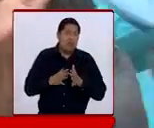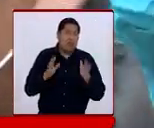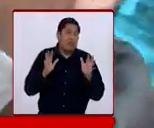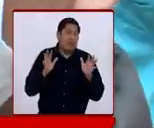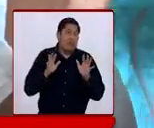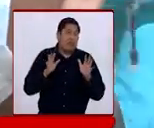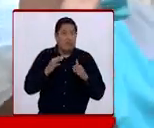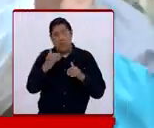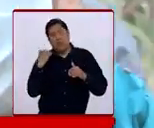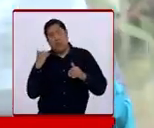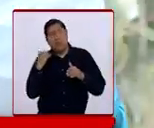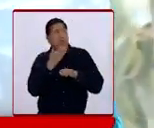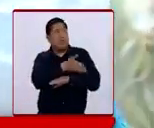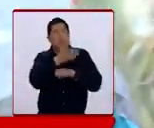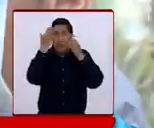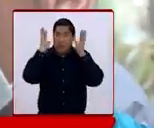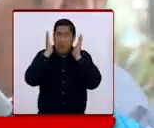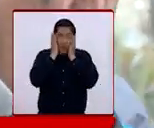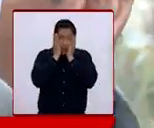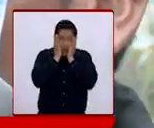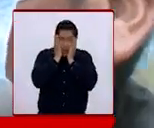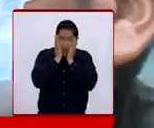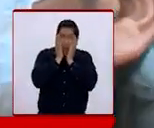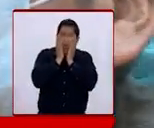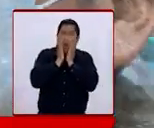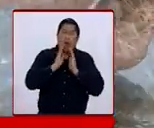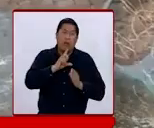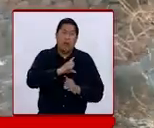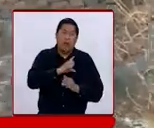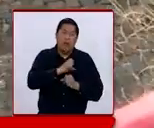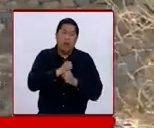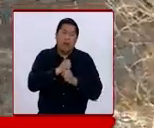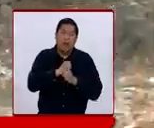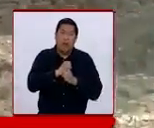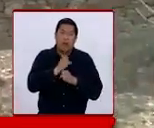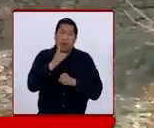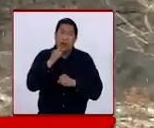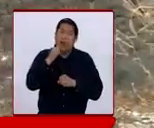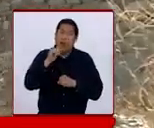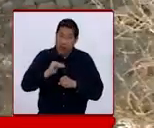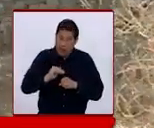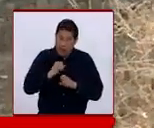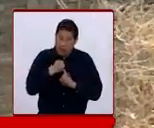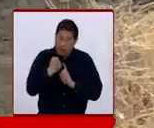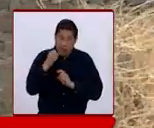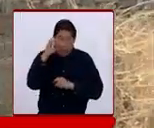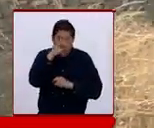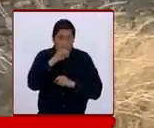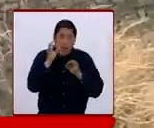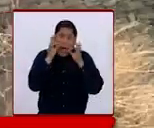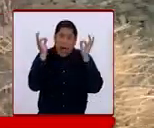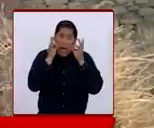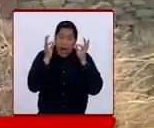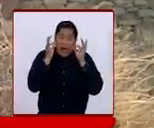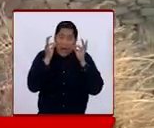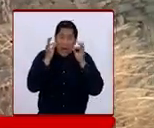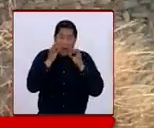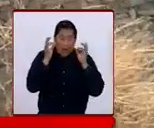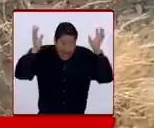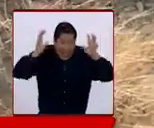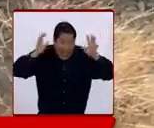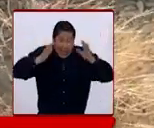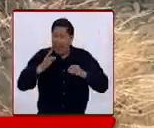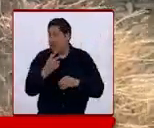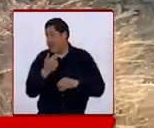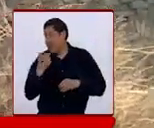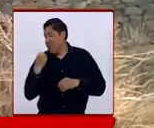aquí o más abajo, del frente, pero hay que esperar nomás que la policía haga su trabajo. Una niña encuentra la situación por ir a buscar al gatito. Eso. Y la niña le avisa al